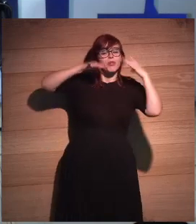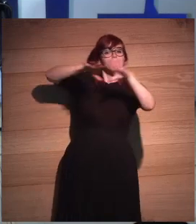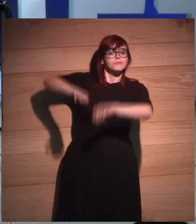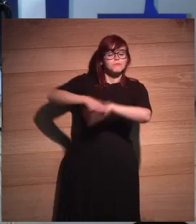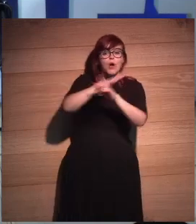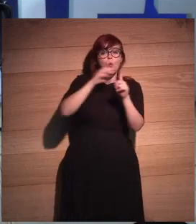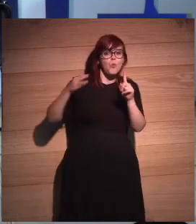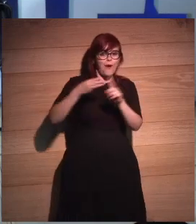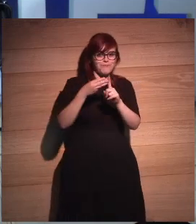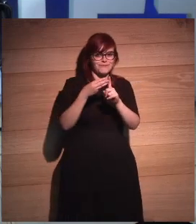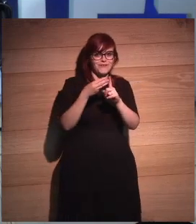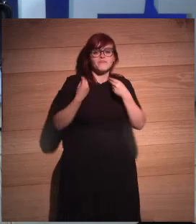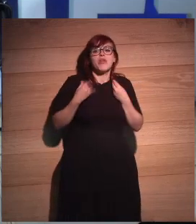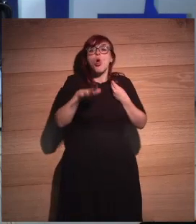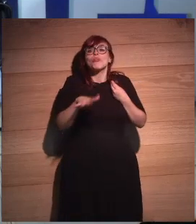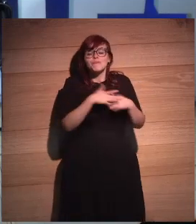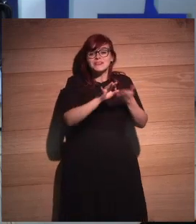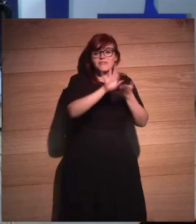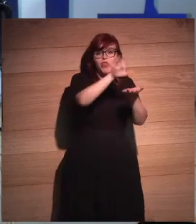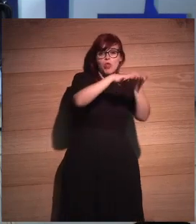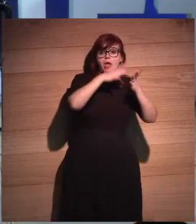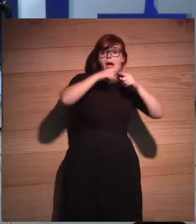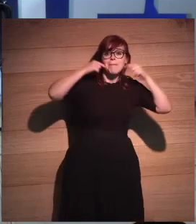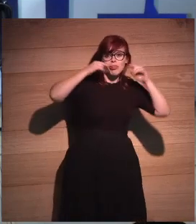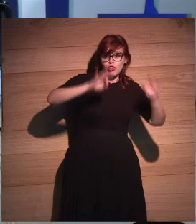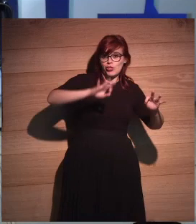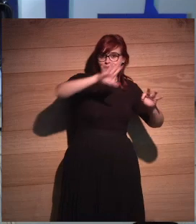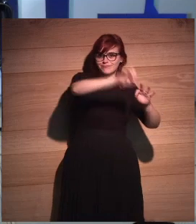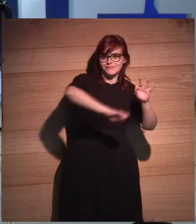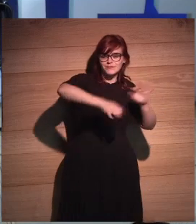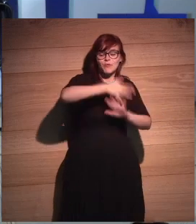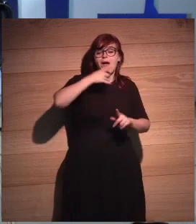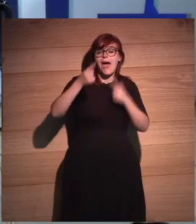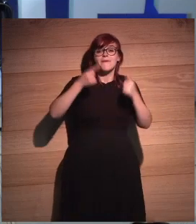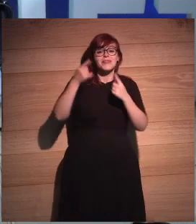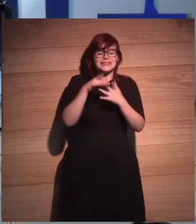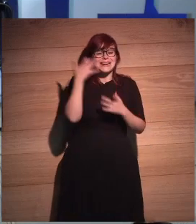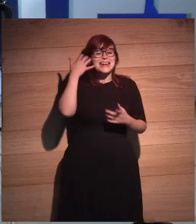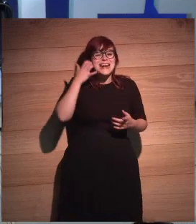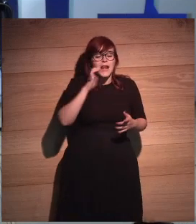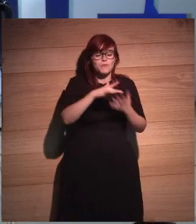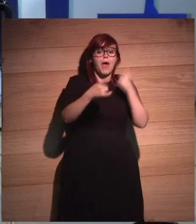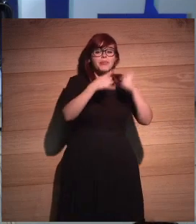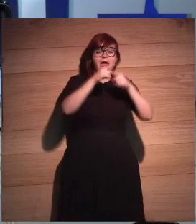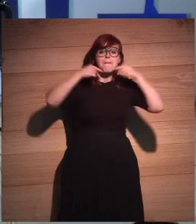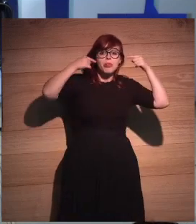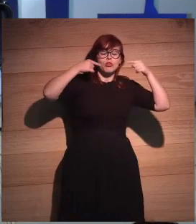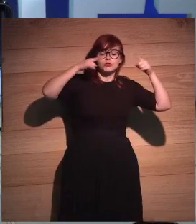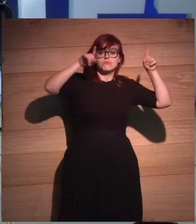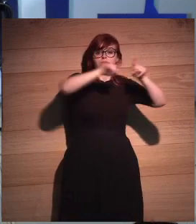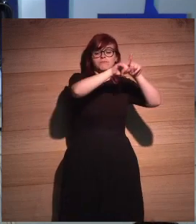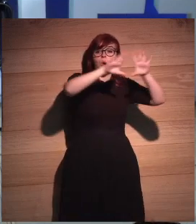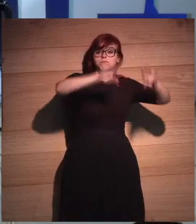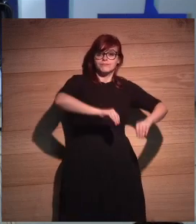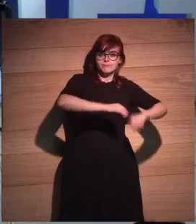web vive en los servidores de Amazon. Tú mismo decías que cuando las raras veces que se cae Amazon, de repente deja